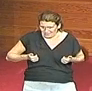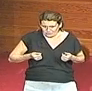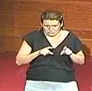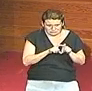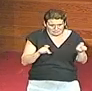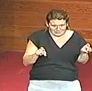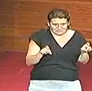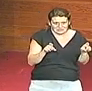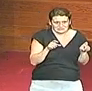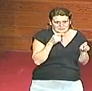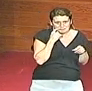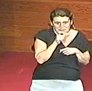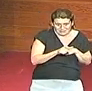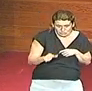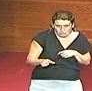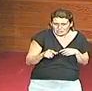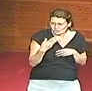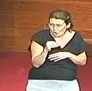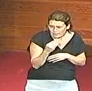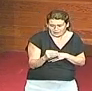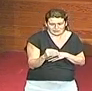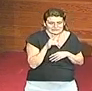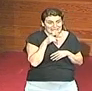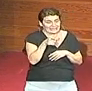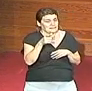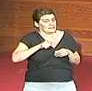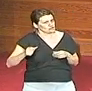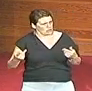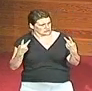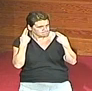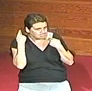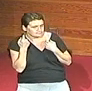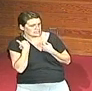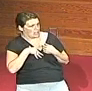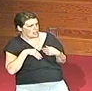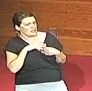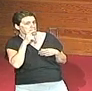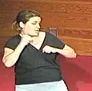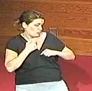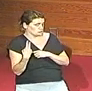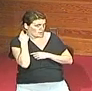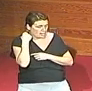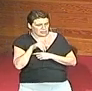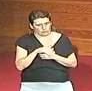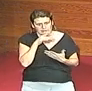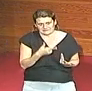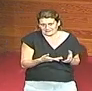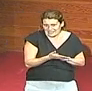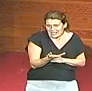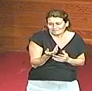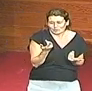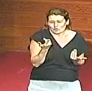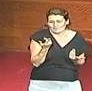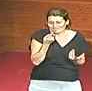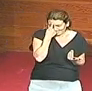y los senior se prejubilaban y las voces de experiencia y de sensatez que habían facilitado, ¿no?, tener